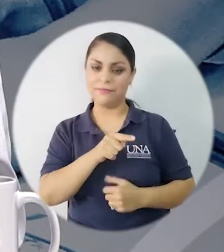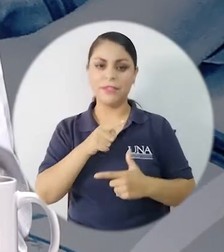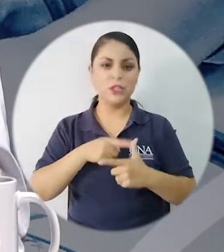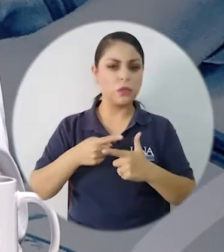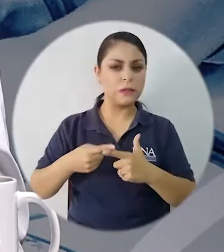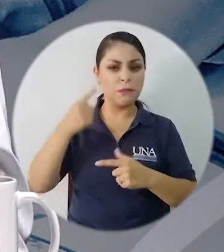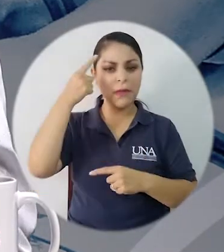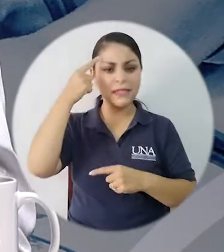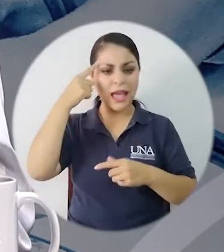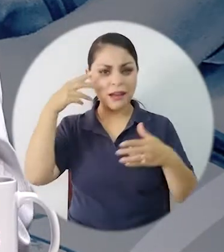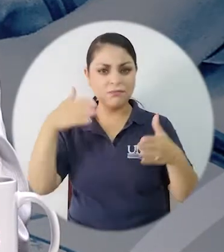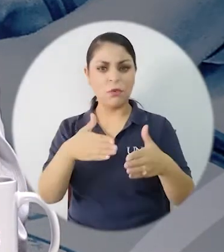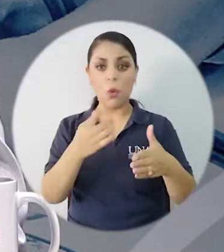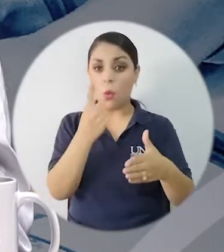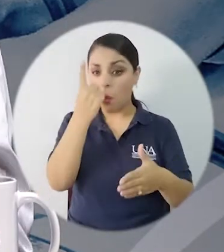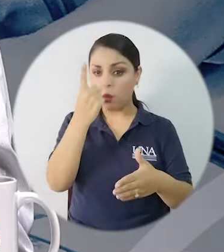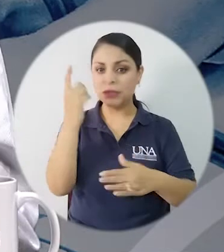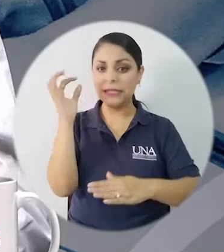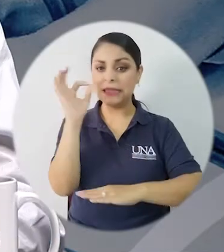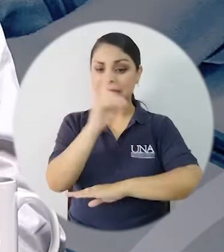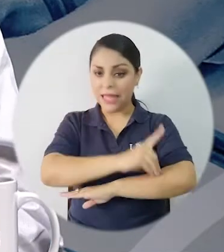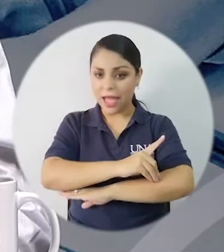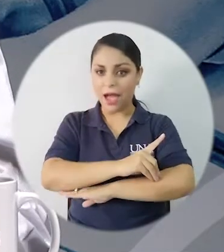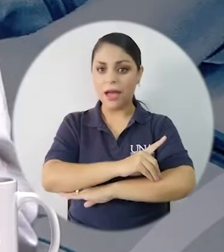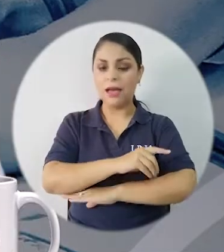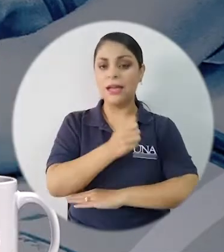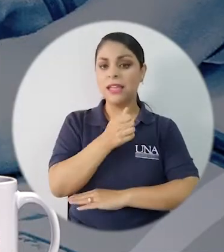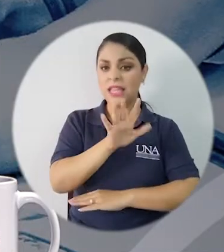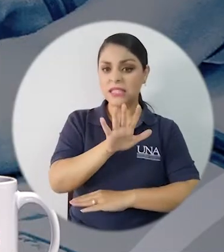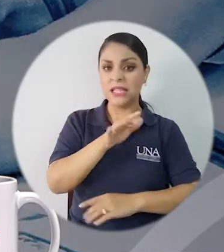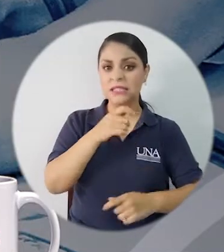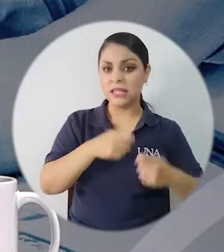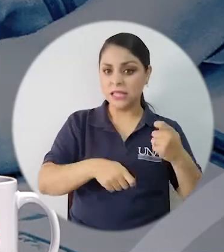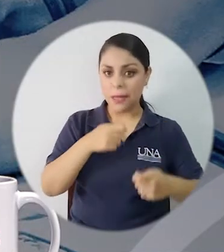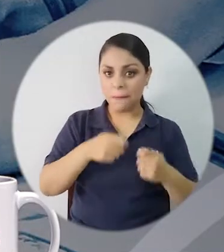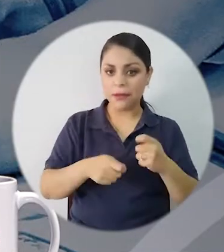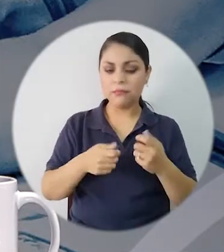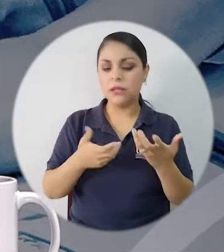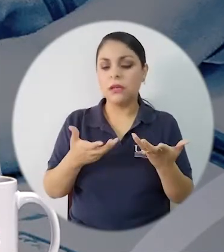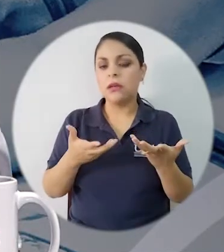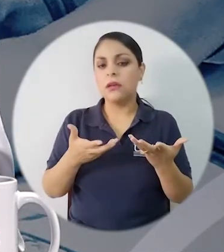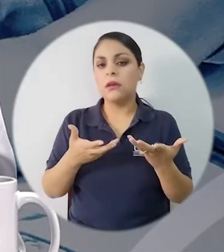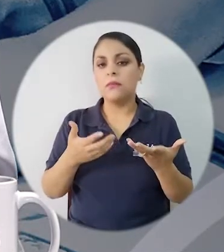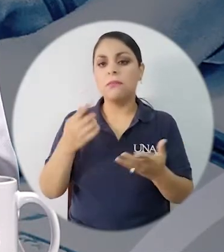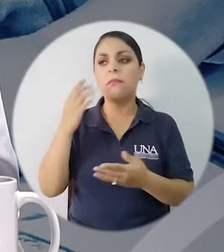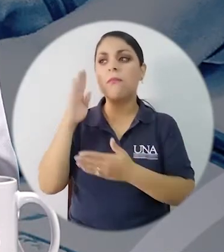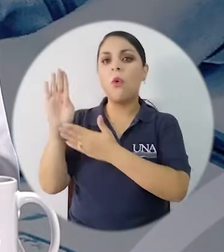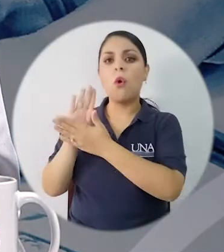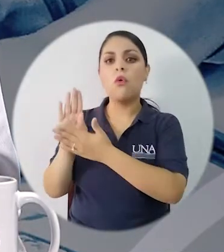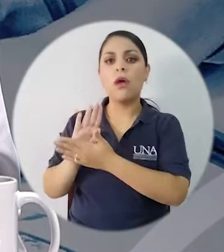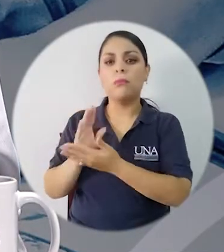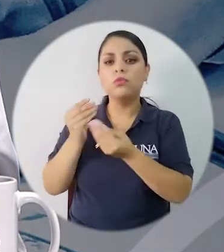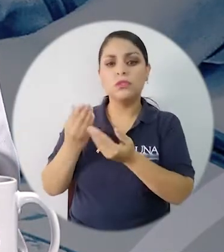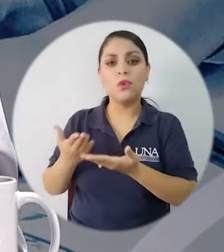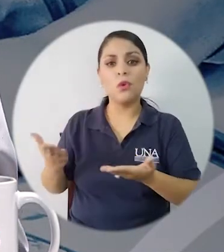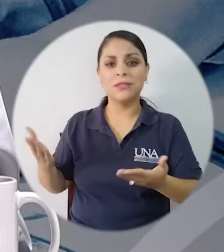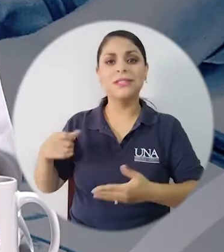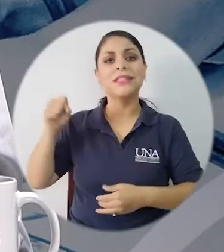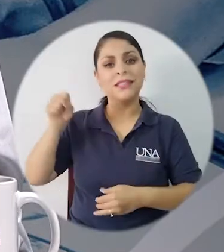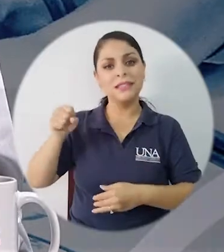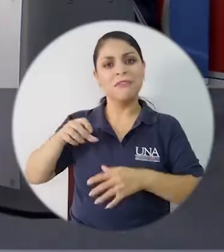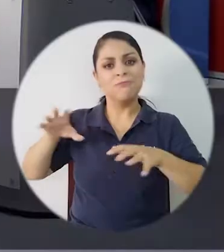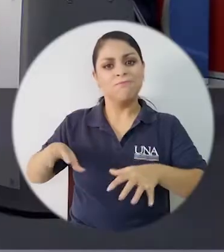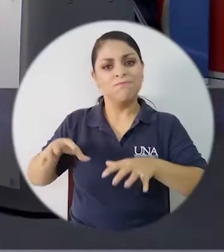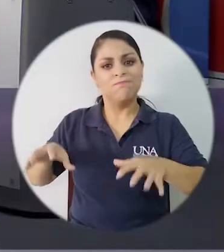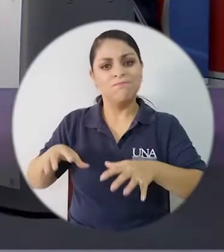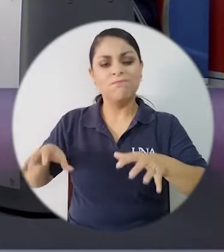Por ende, reducirla a una fecha, sea el 15 de septiembre o el 29, borra por completo muchos